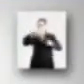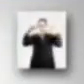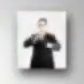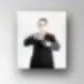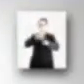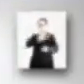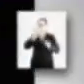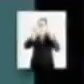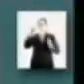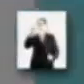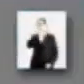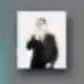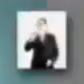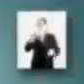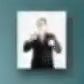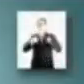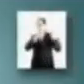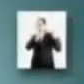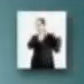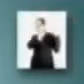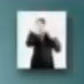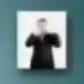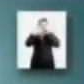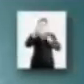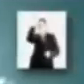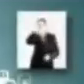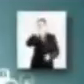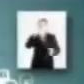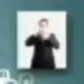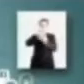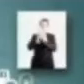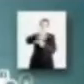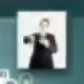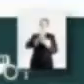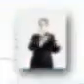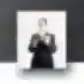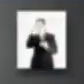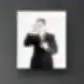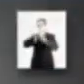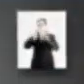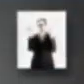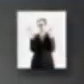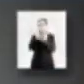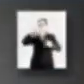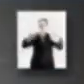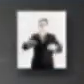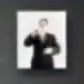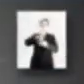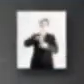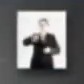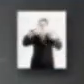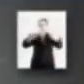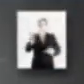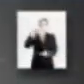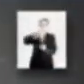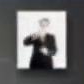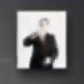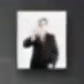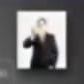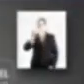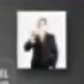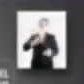que tiene que encararse parcialmente, inicialmente, con la elección de magistrados. Correcto. ¿No? ¿Qué cosa van a hacer